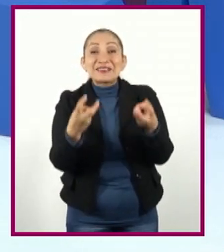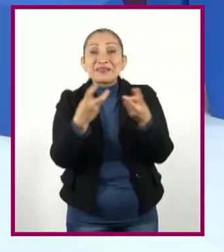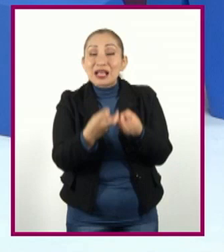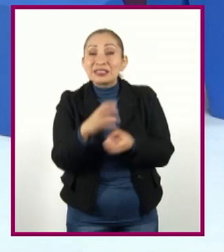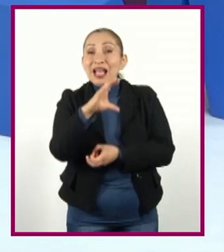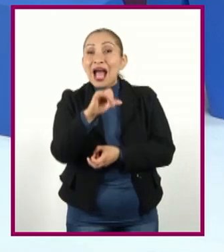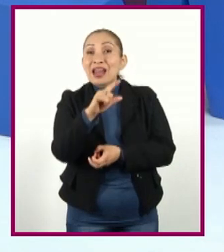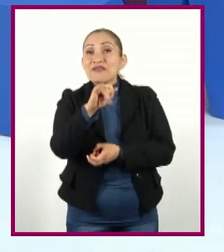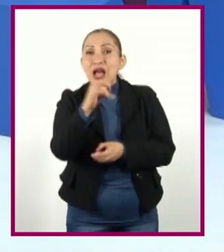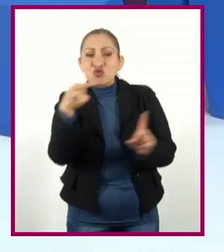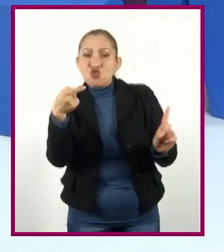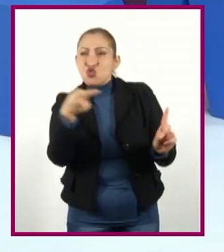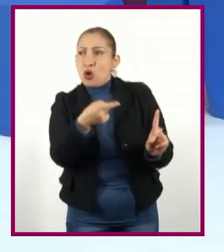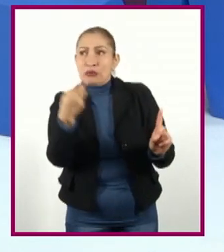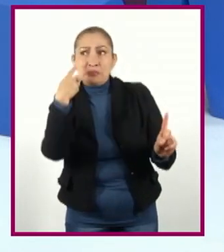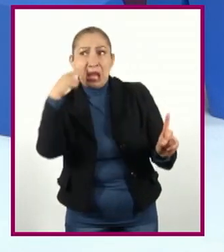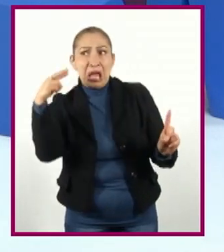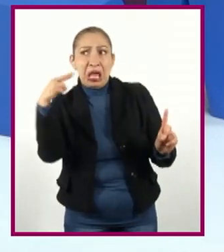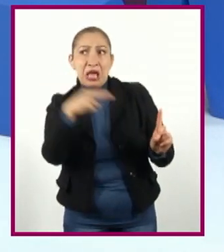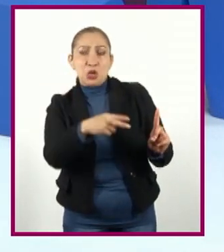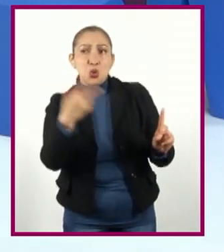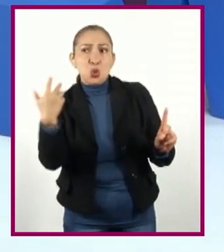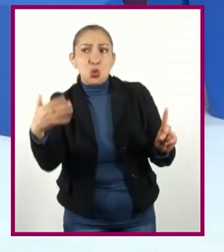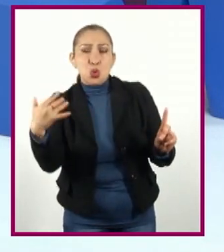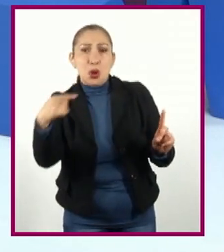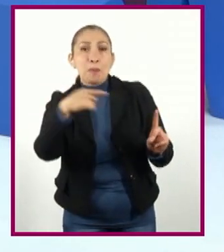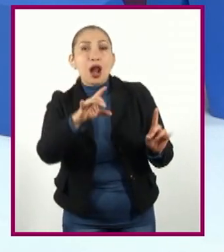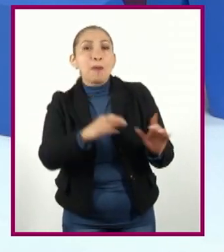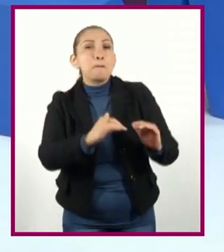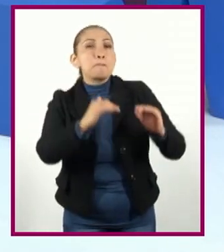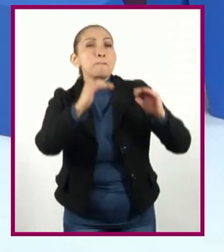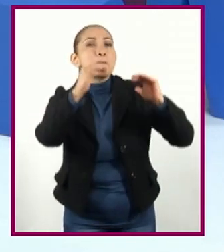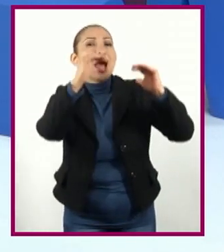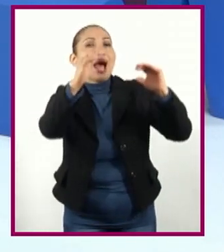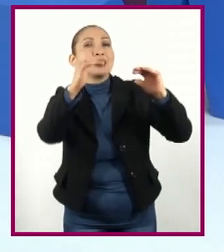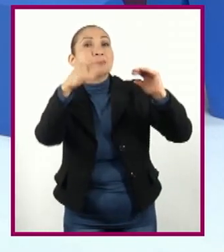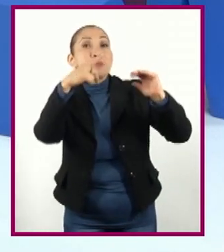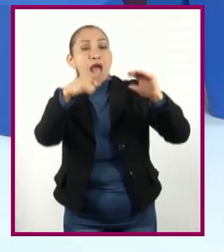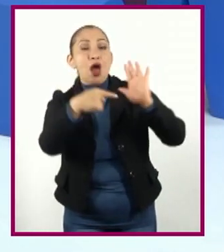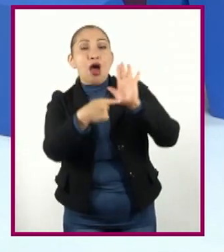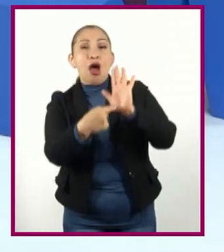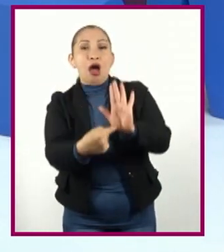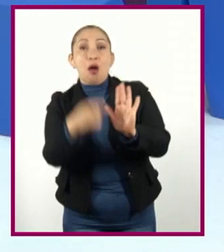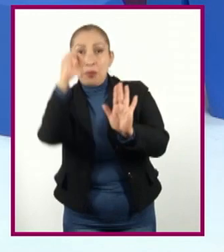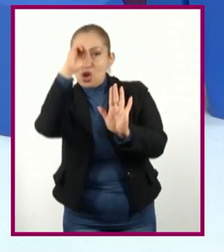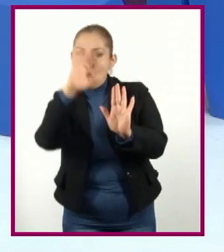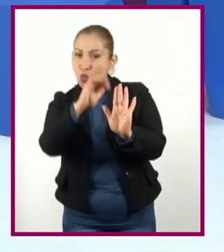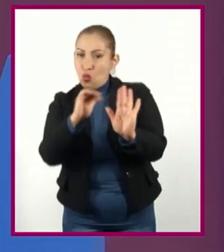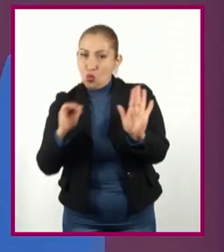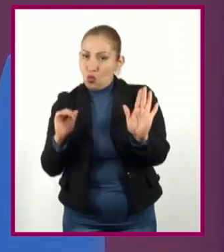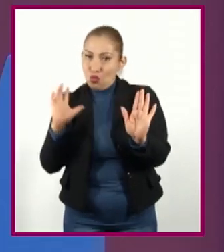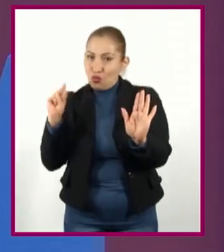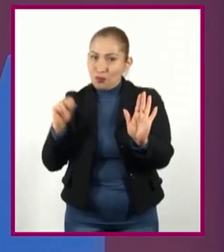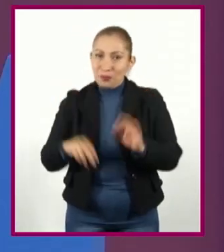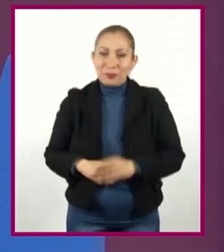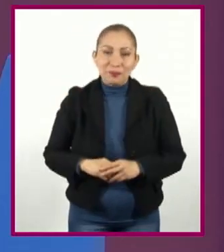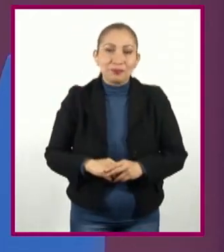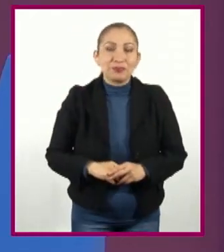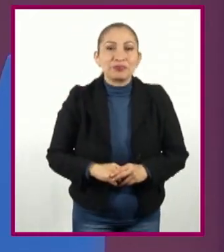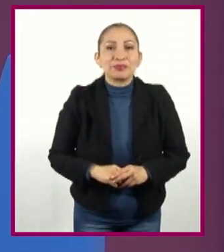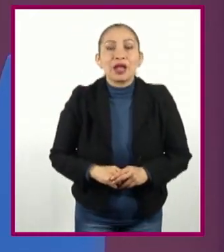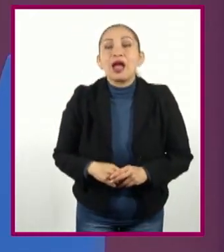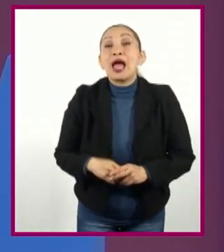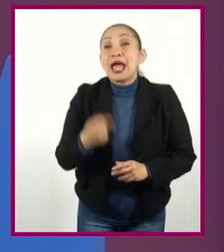adjetivas para dar énfasis a ciertos aspectos de lo sucedido, pero sin reflejar una opinión. Ambos